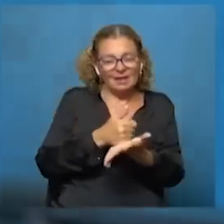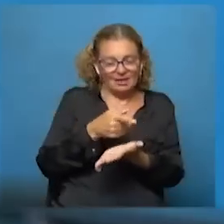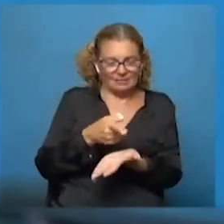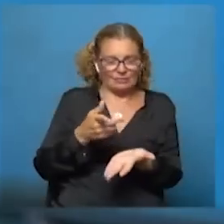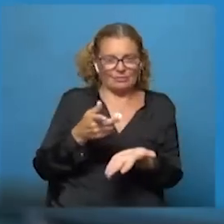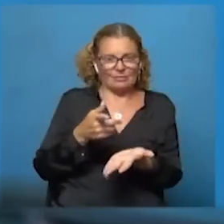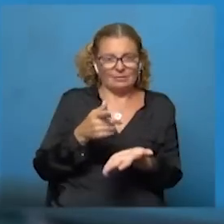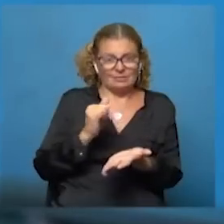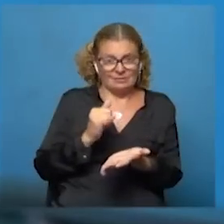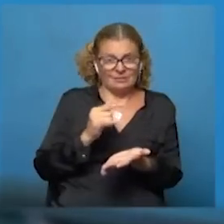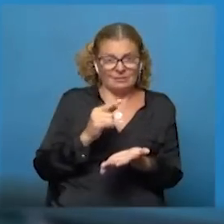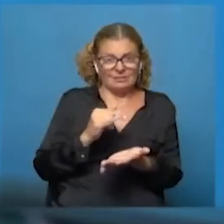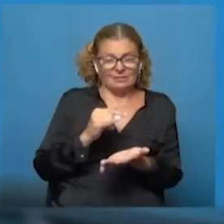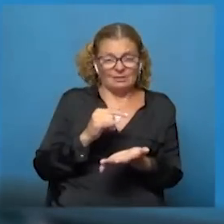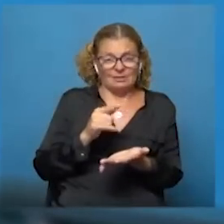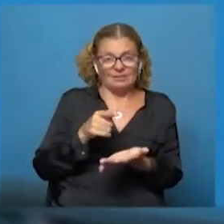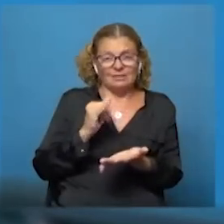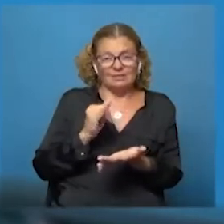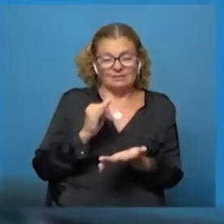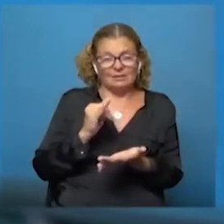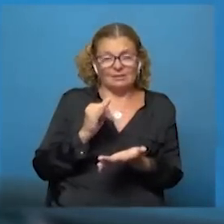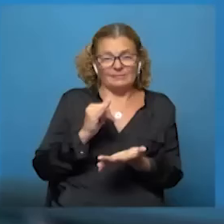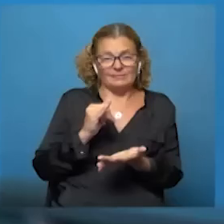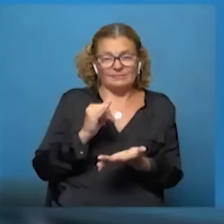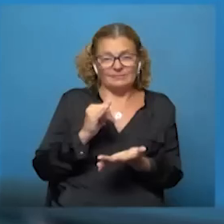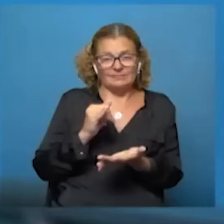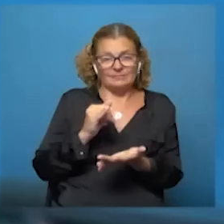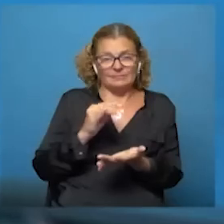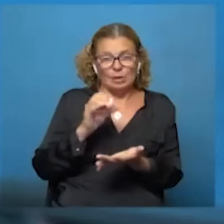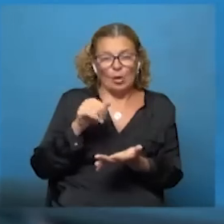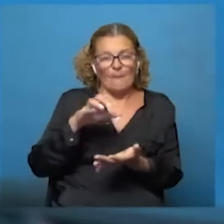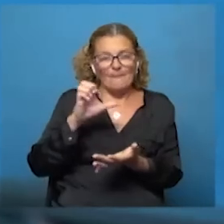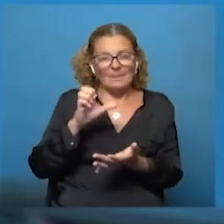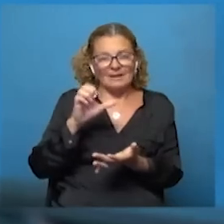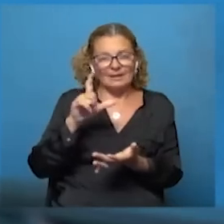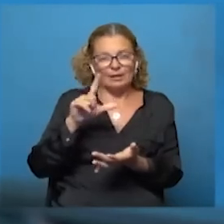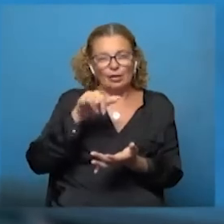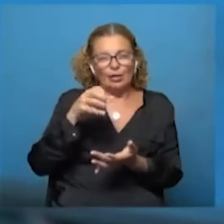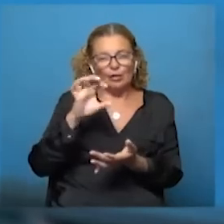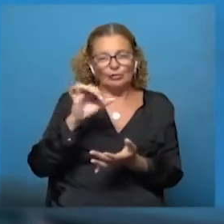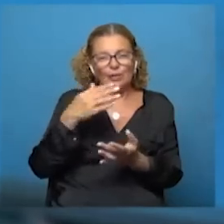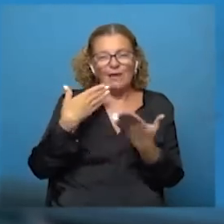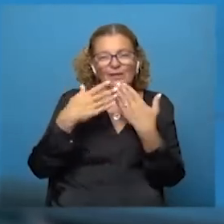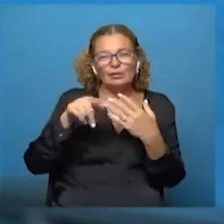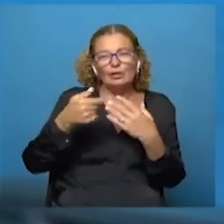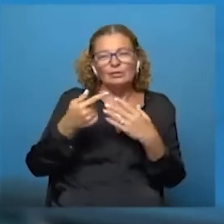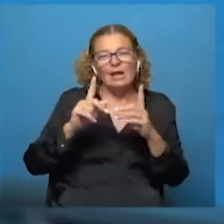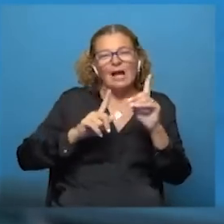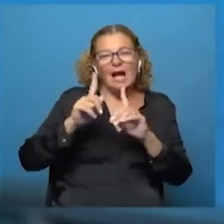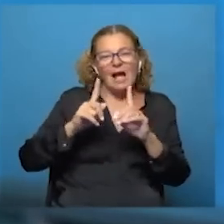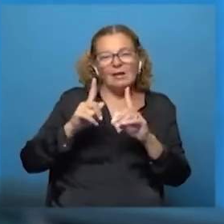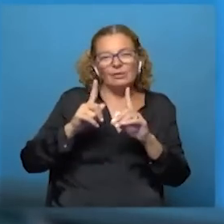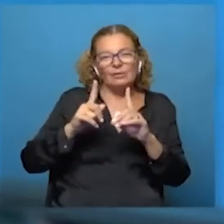digo así lo tenemos necesit delitos complejos No yo estoy hablando otra cosa estoy hablando de algo que